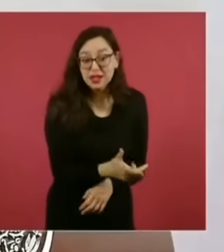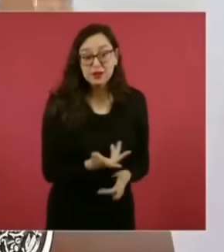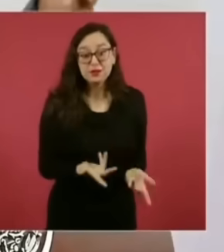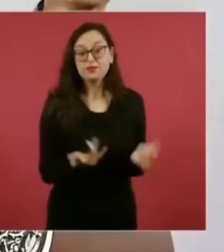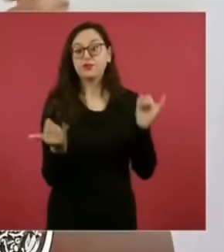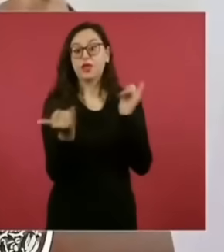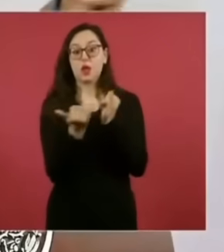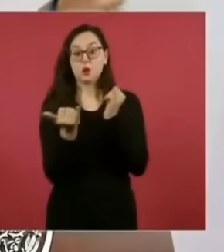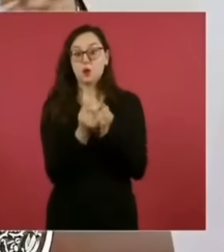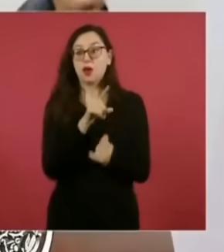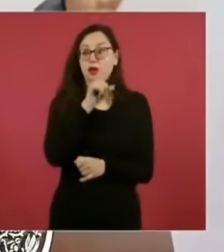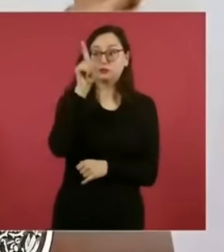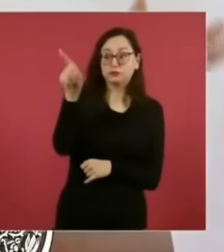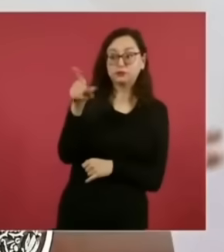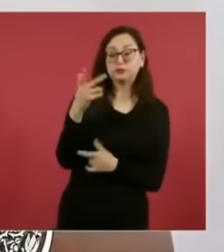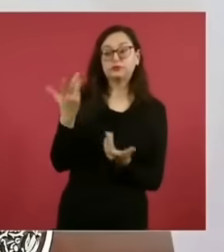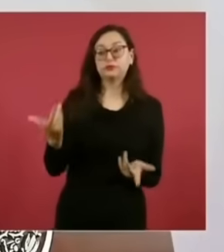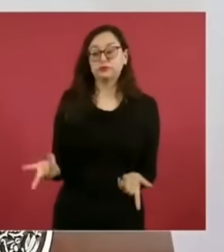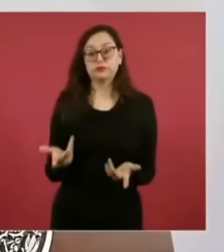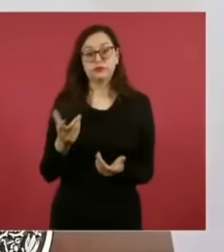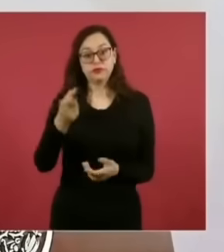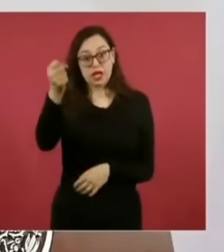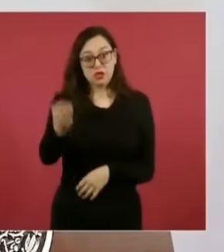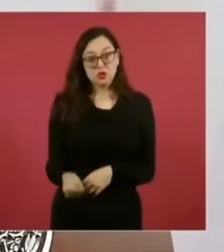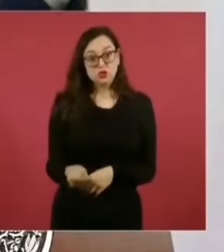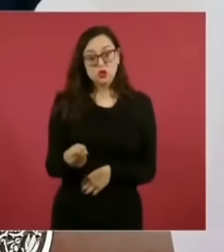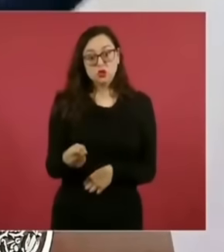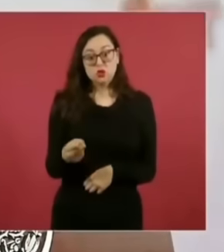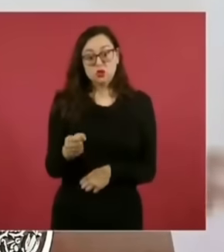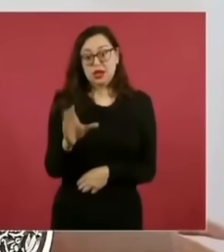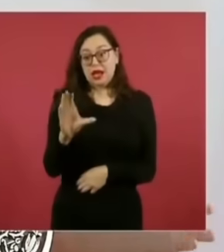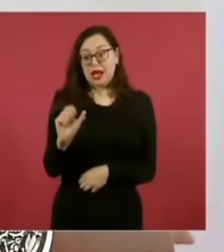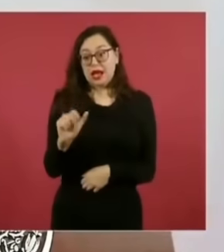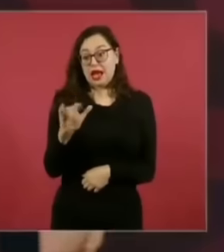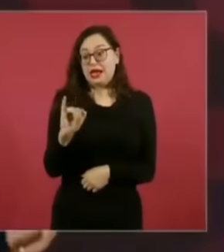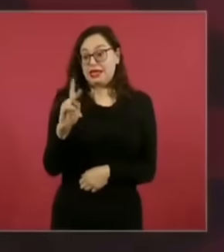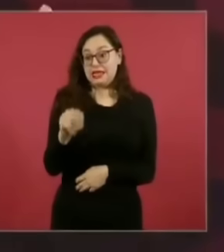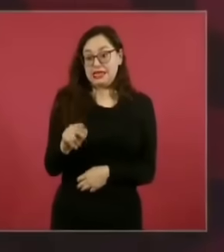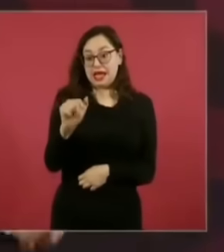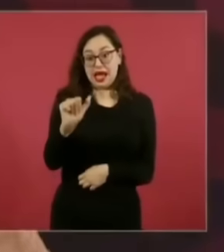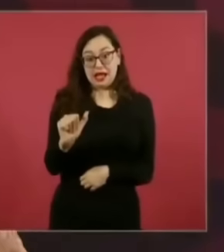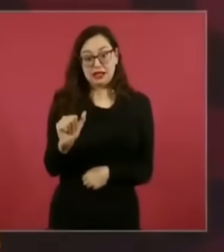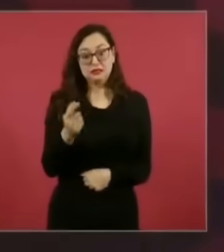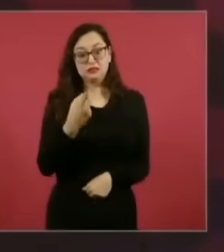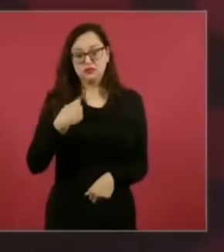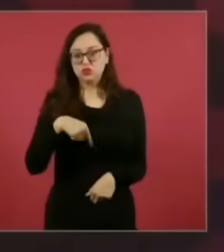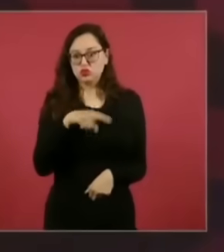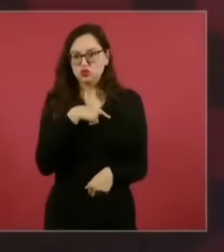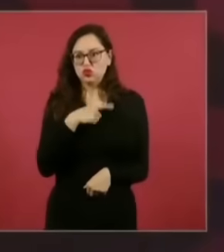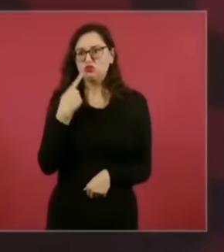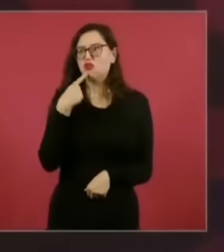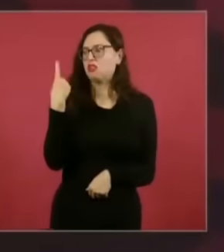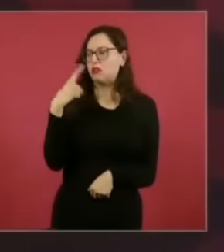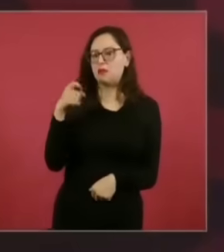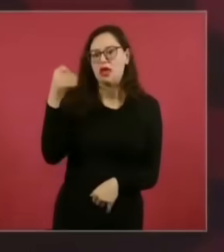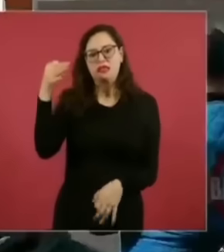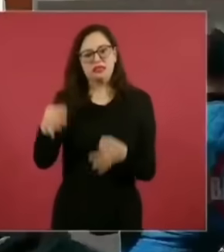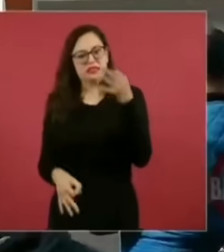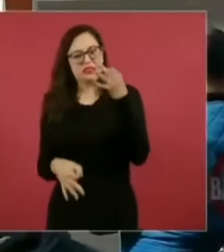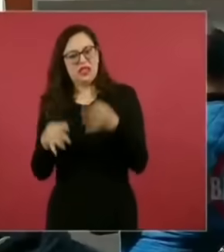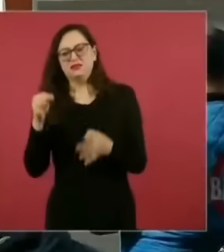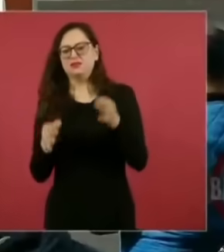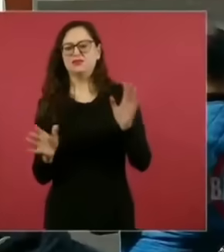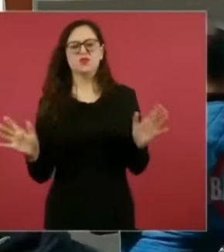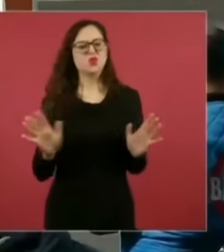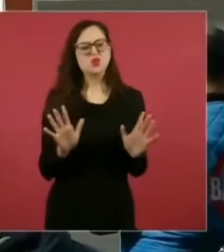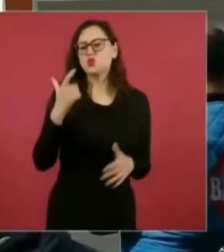la confrontación legal. Les ofrecimos, creo que 8 o 10 mil millones de